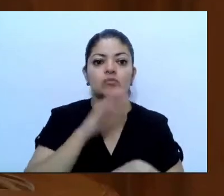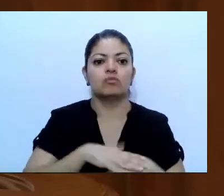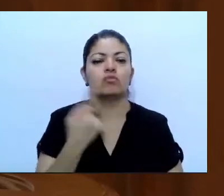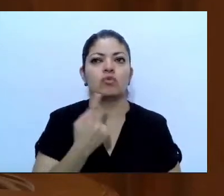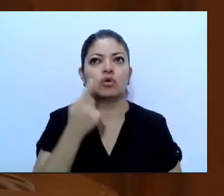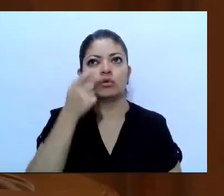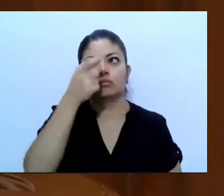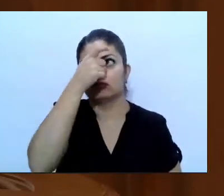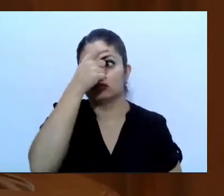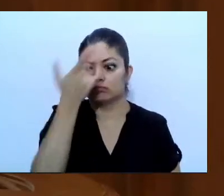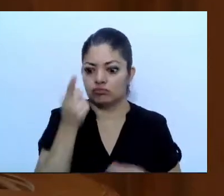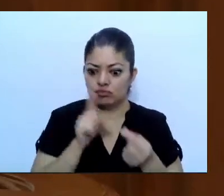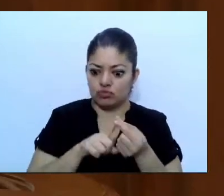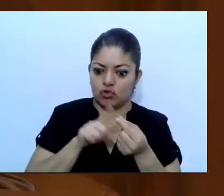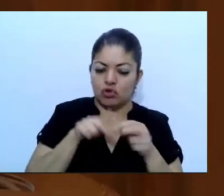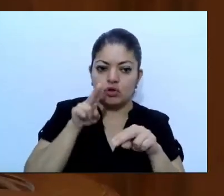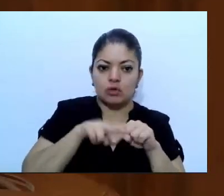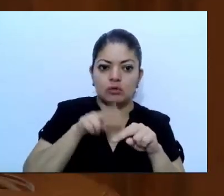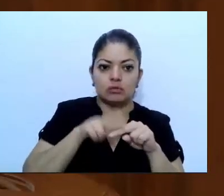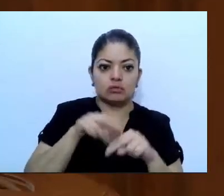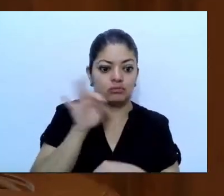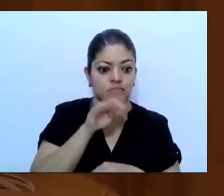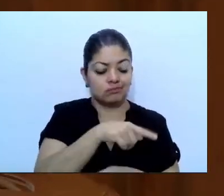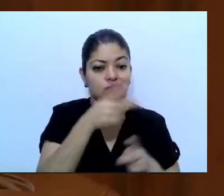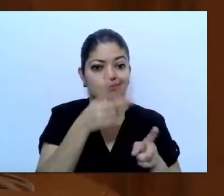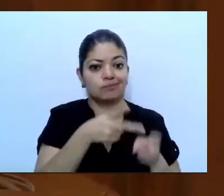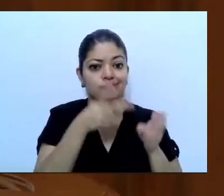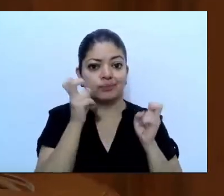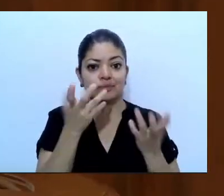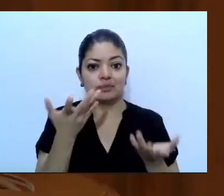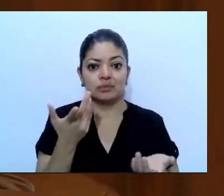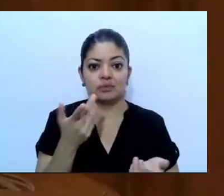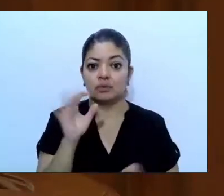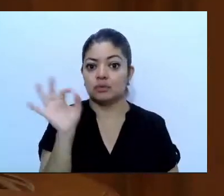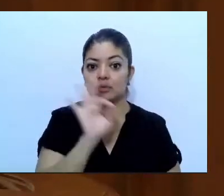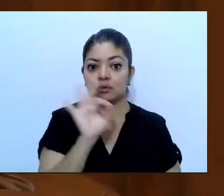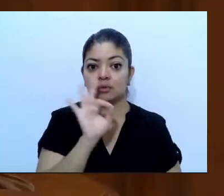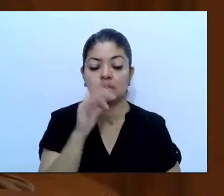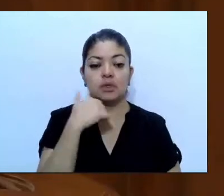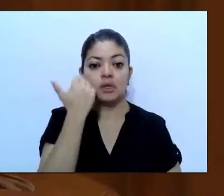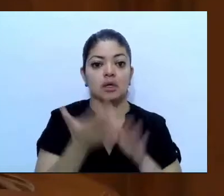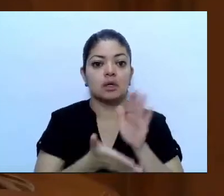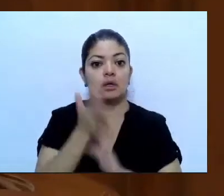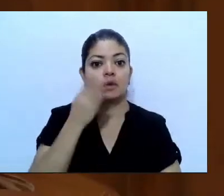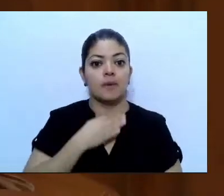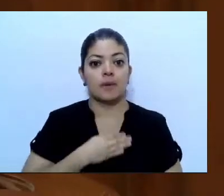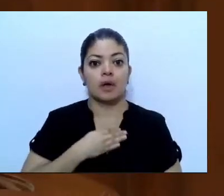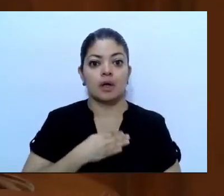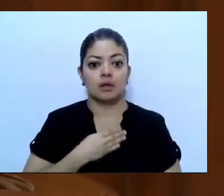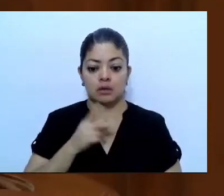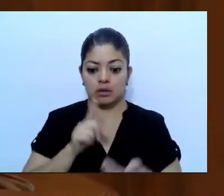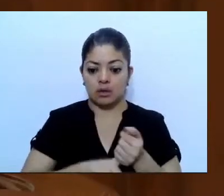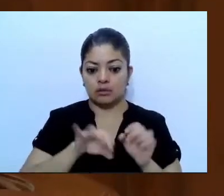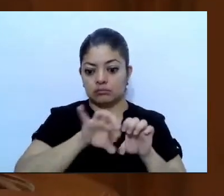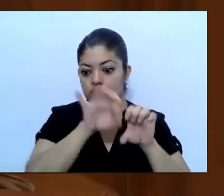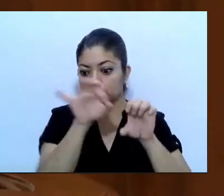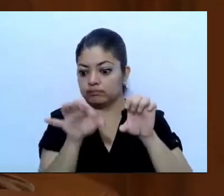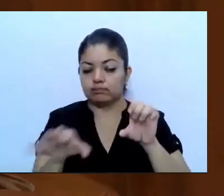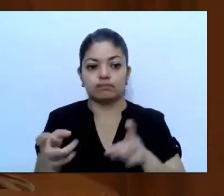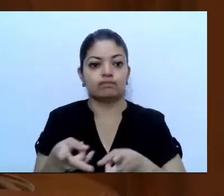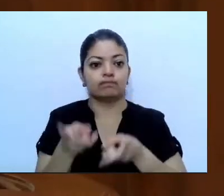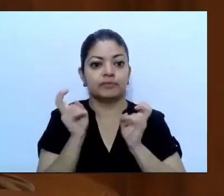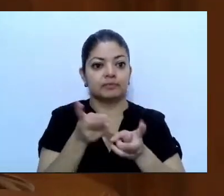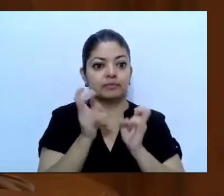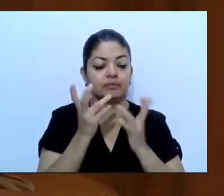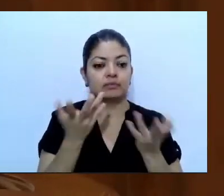se van a sentar si se robaron los mesabancos, o qué va a pasar cuando quieran ir al baño si se robaron la tubería de drenaje, o con qué